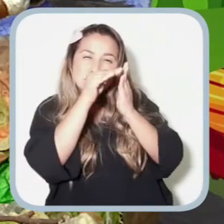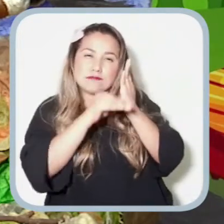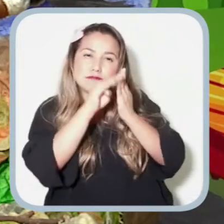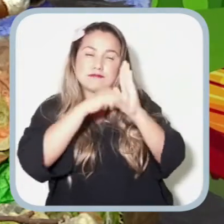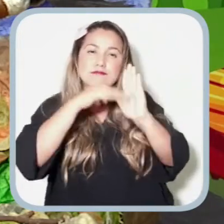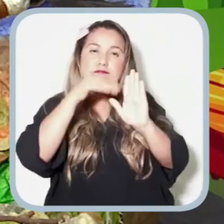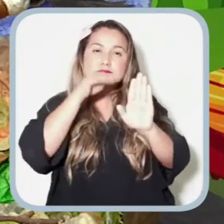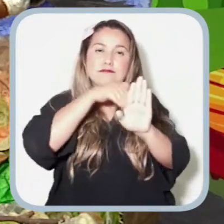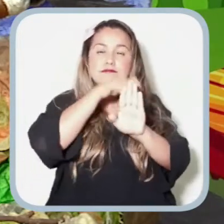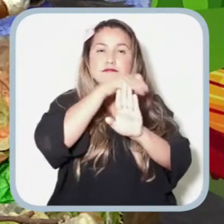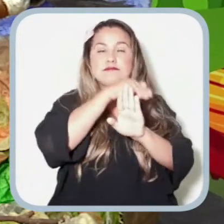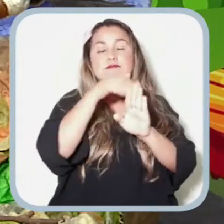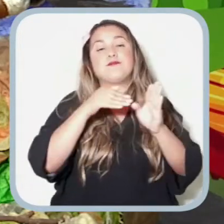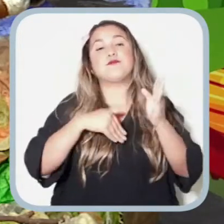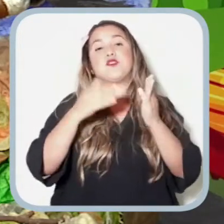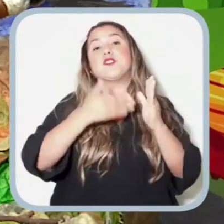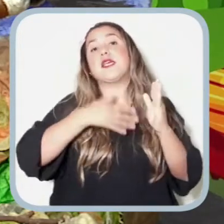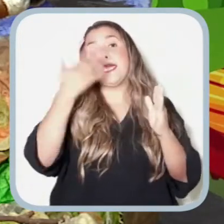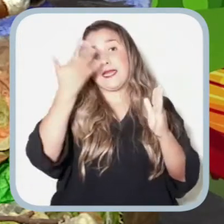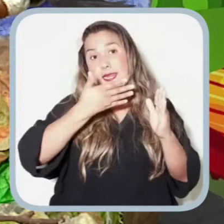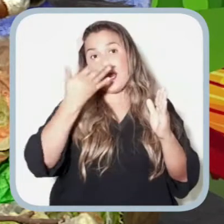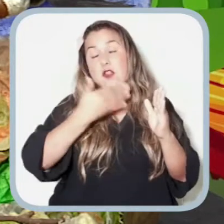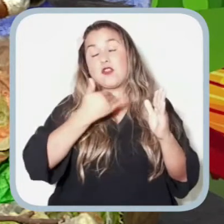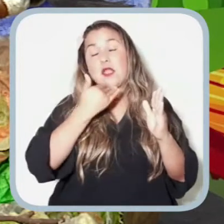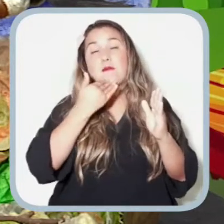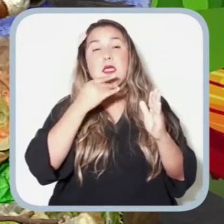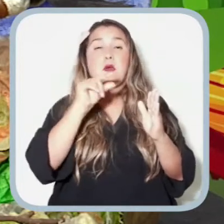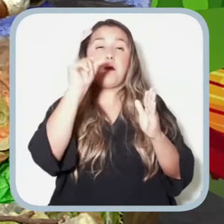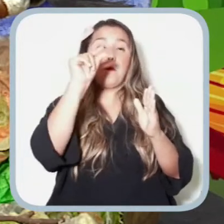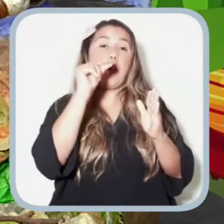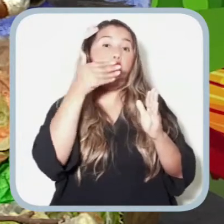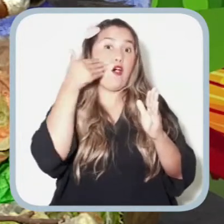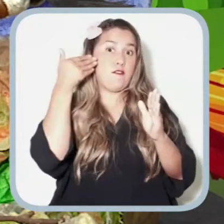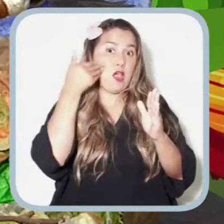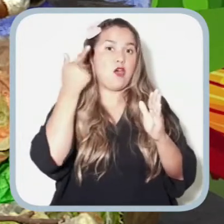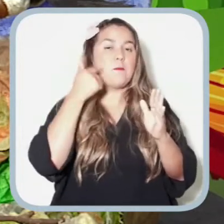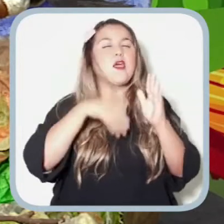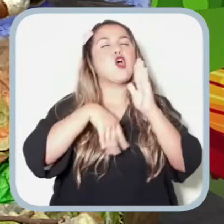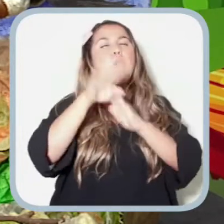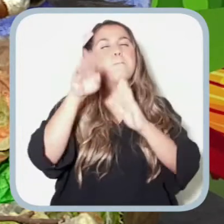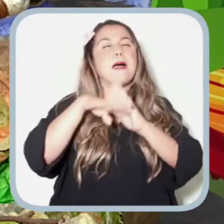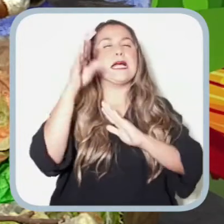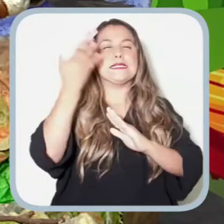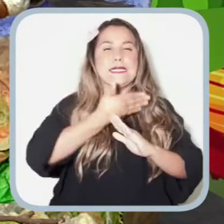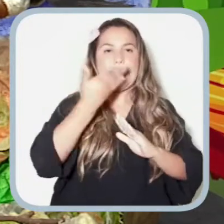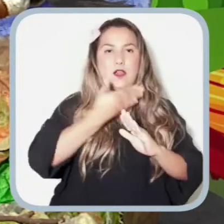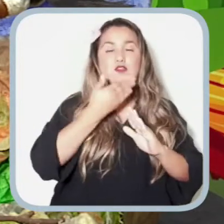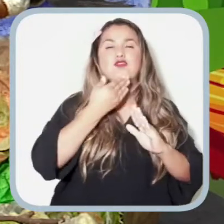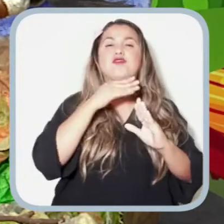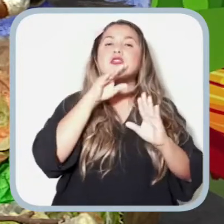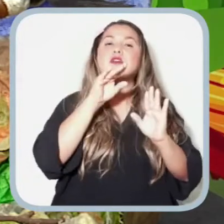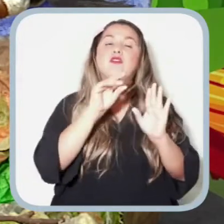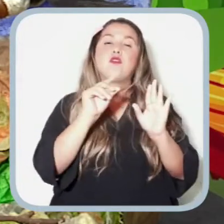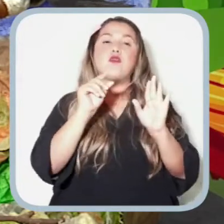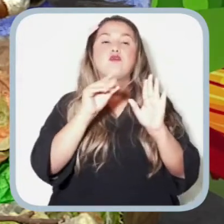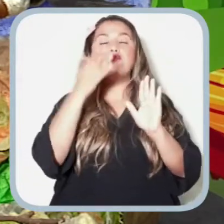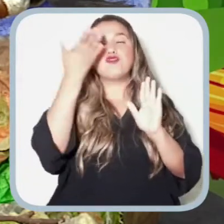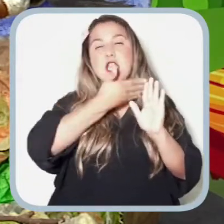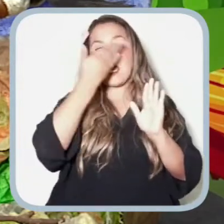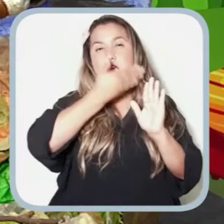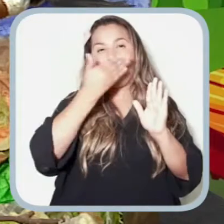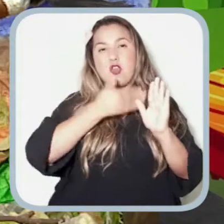de tener de ser negro tiene tonos blancos pero mayoritariamente es negro entonces vamos a pintar aquí en